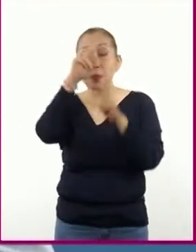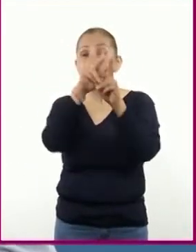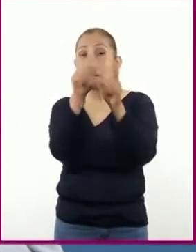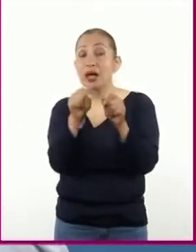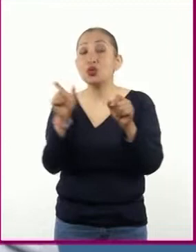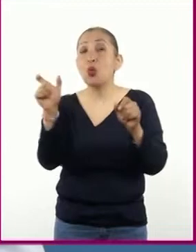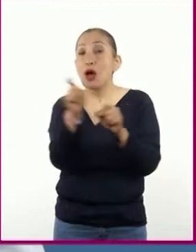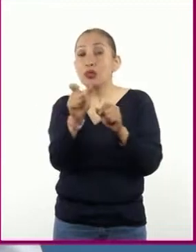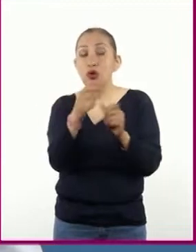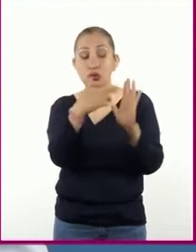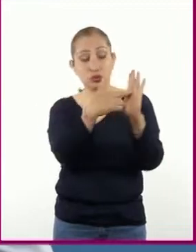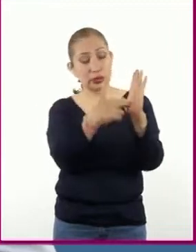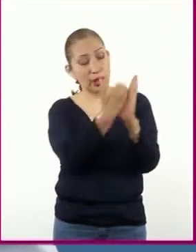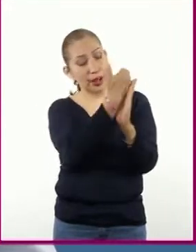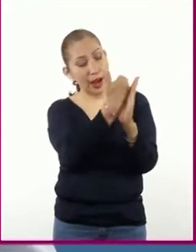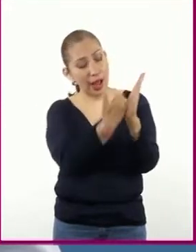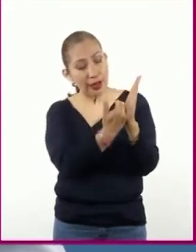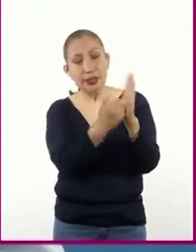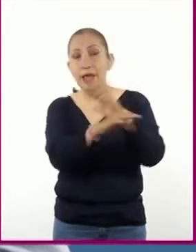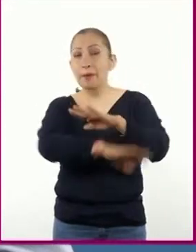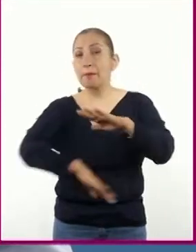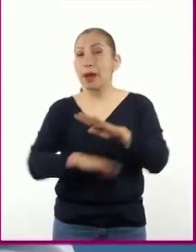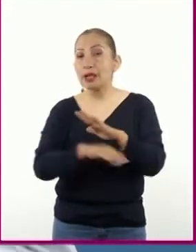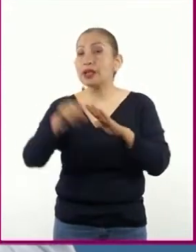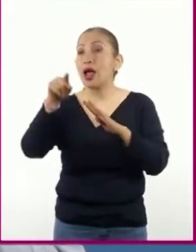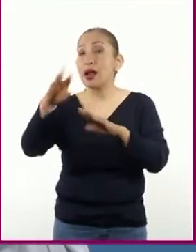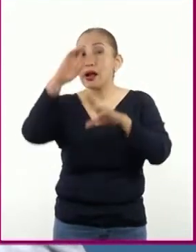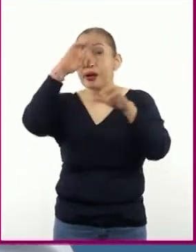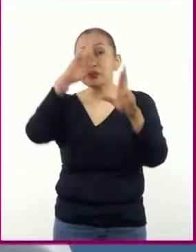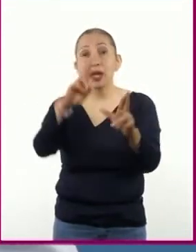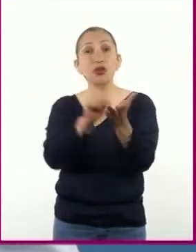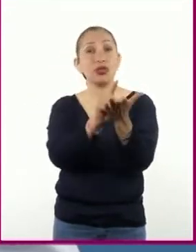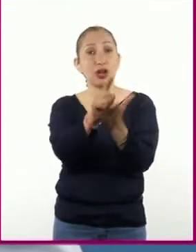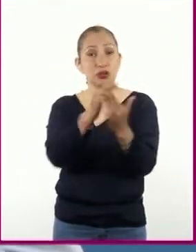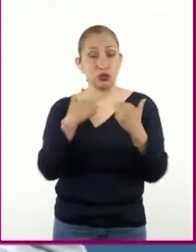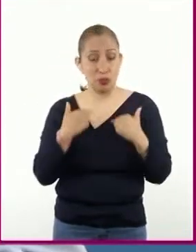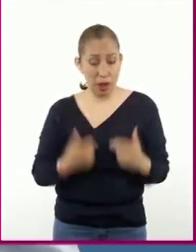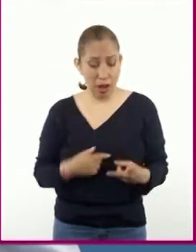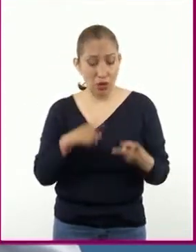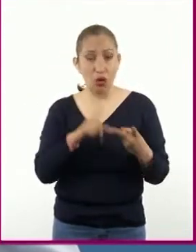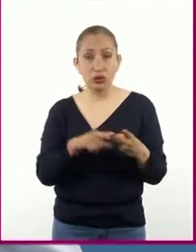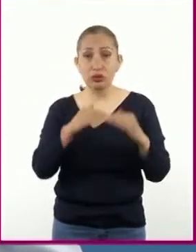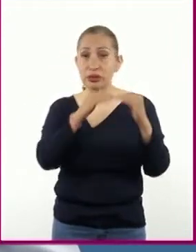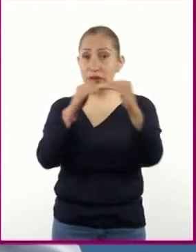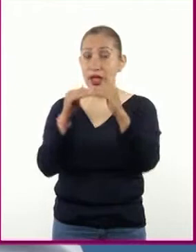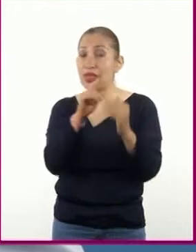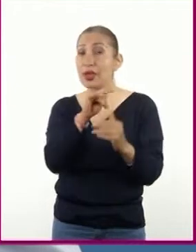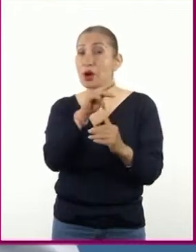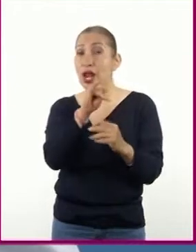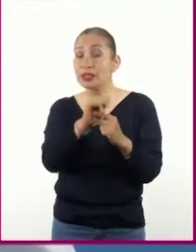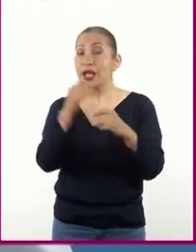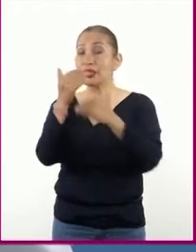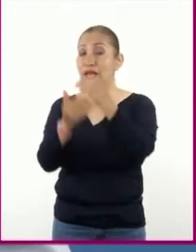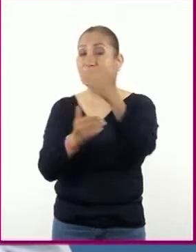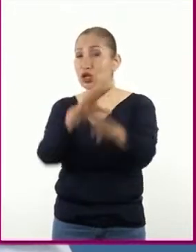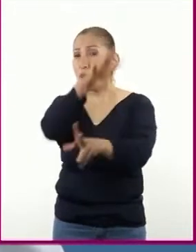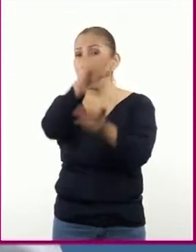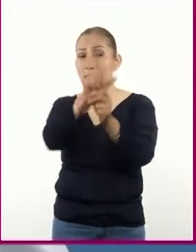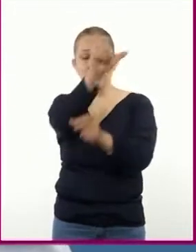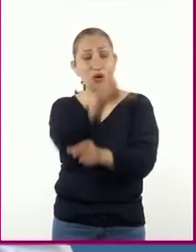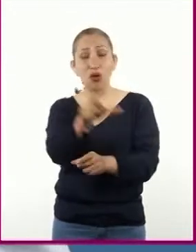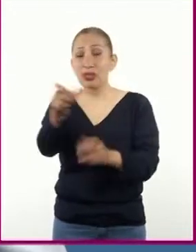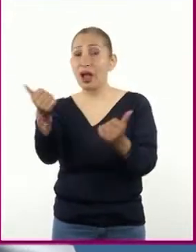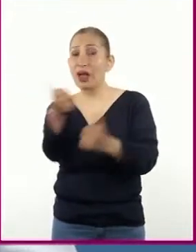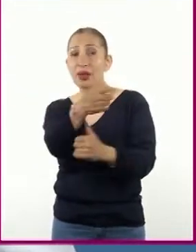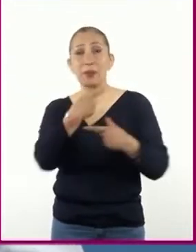que sustente sus principios y sus bases en el respeto a los derechos humanos, en la democracia y en el desarrollo integral de las